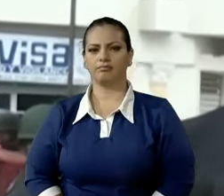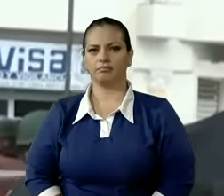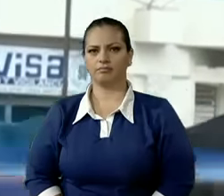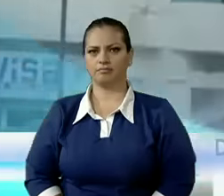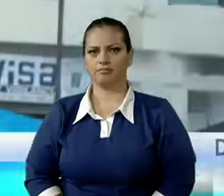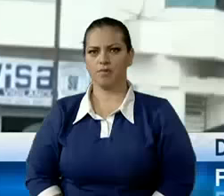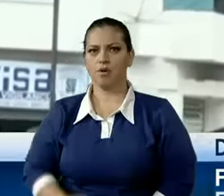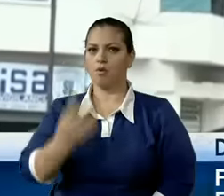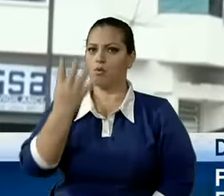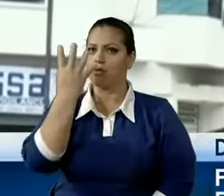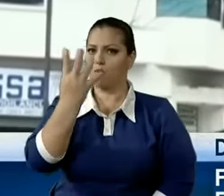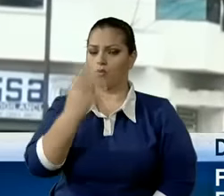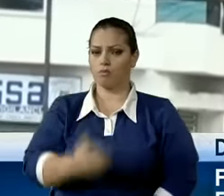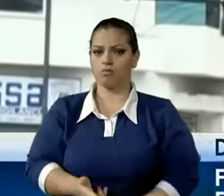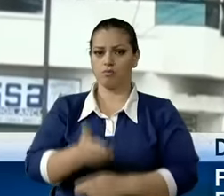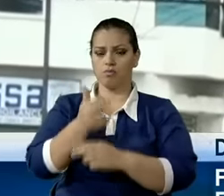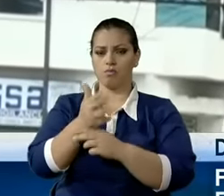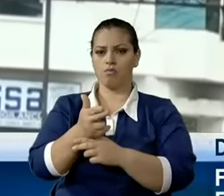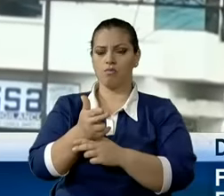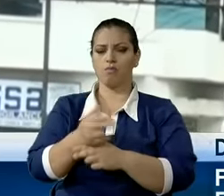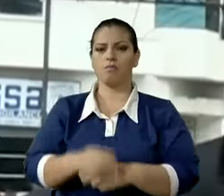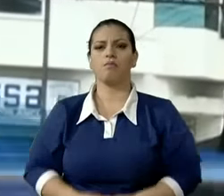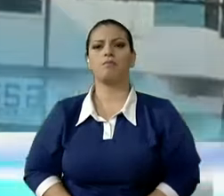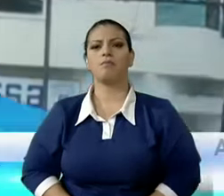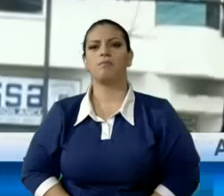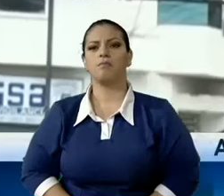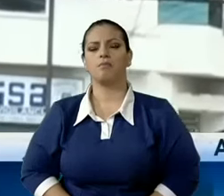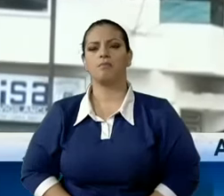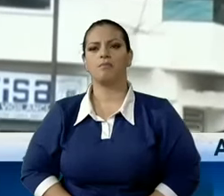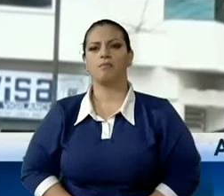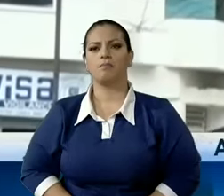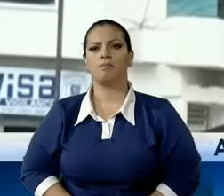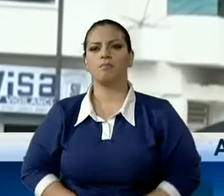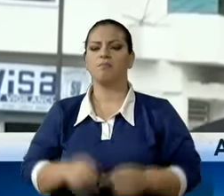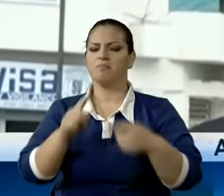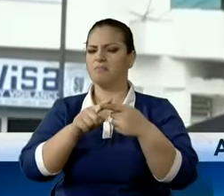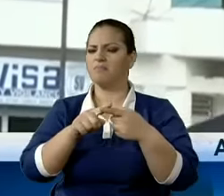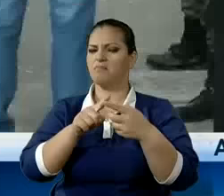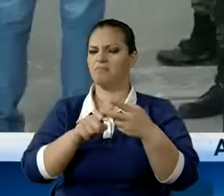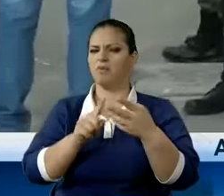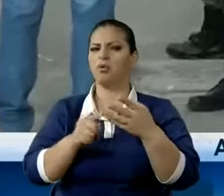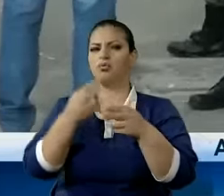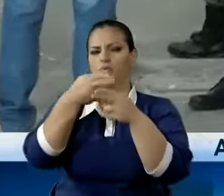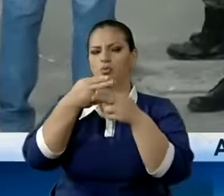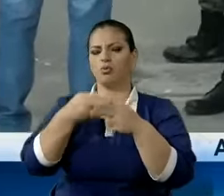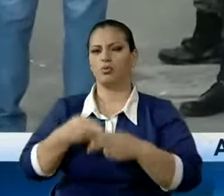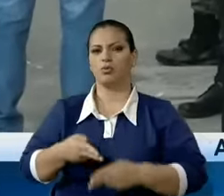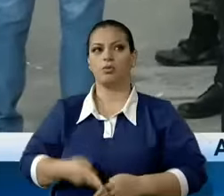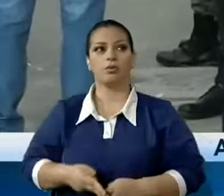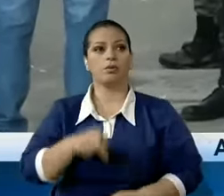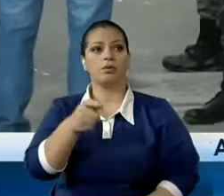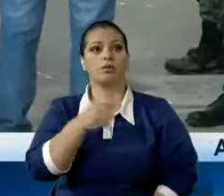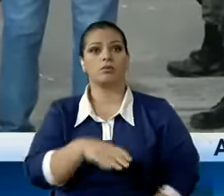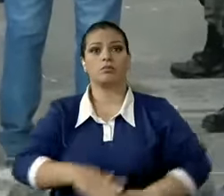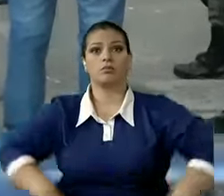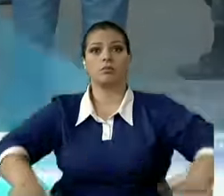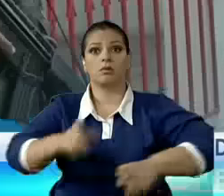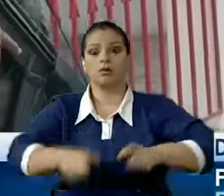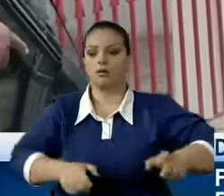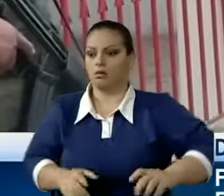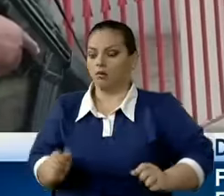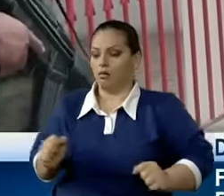Mossberg, 3 carabinas, una mini Uzi y una escopeta recortada. Moradores del sector, alarmados por lo